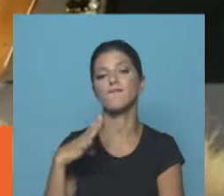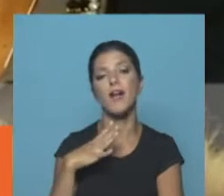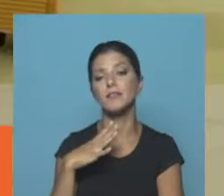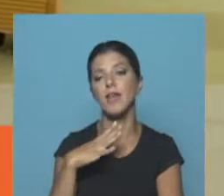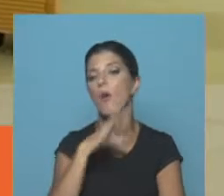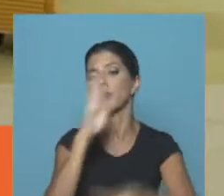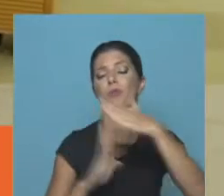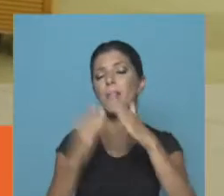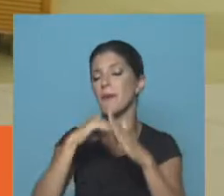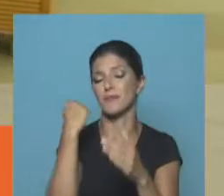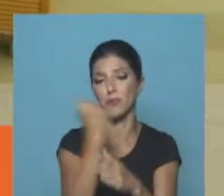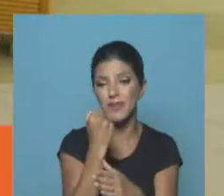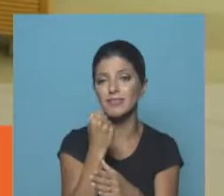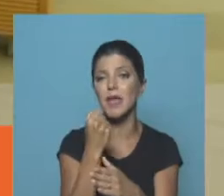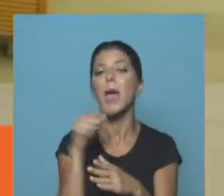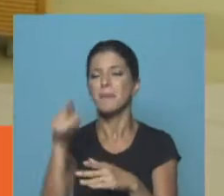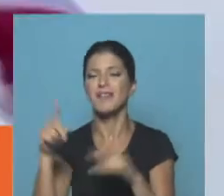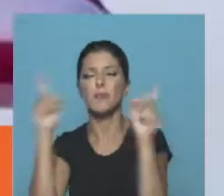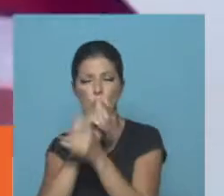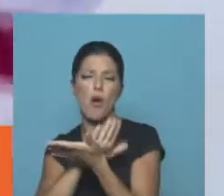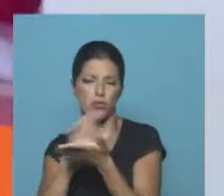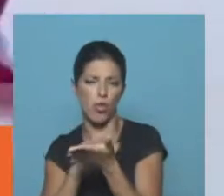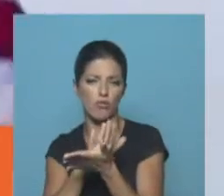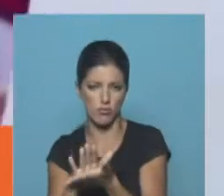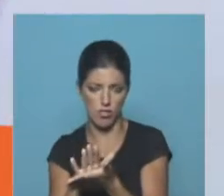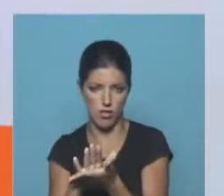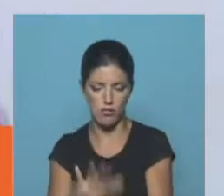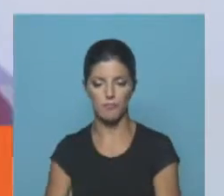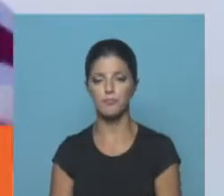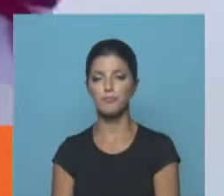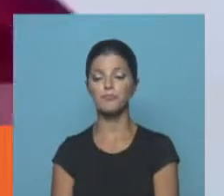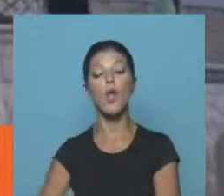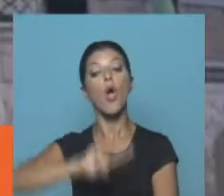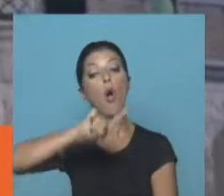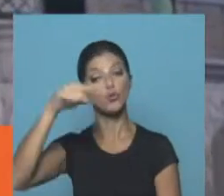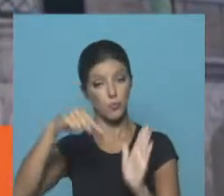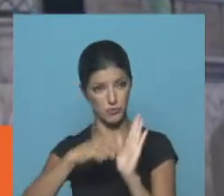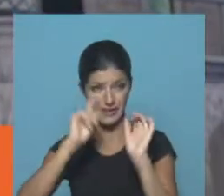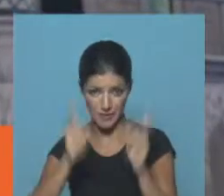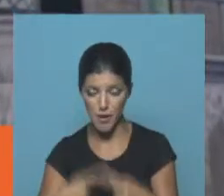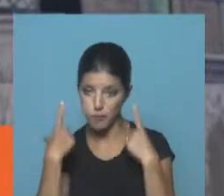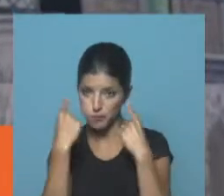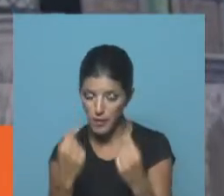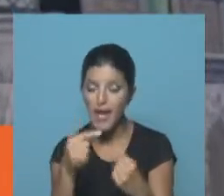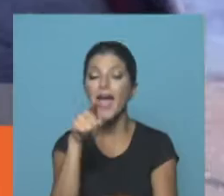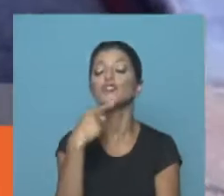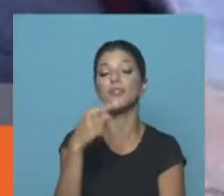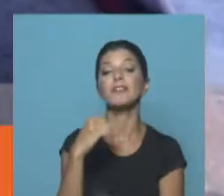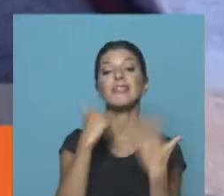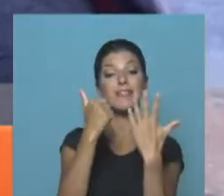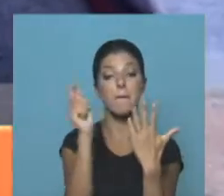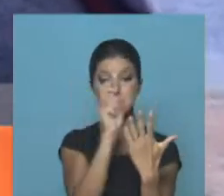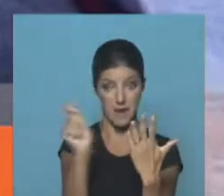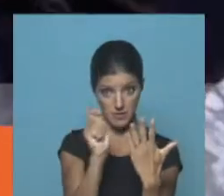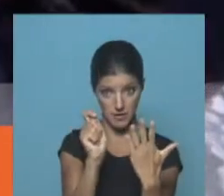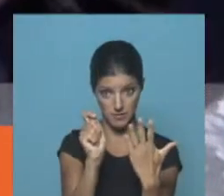sólido para afrontar la problemática. Otro aspecto que generó críticas es el que suspende por 6 meses el